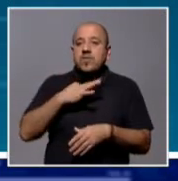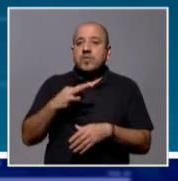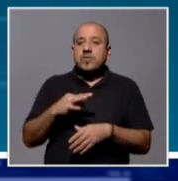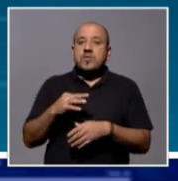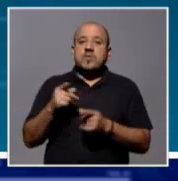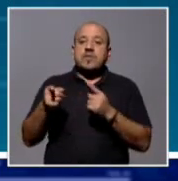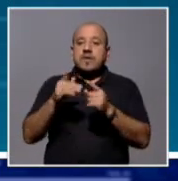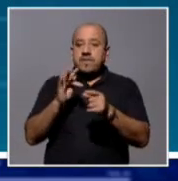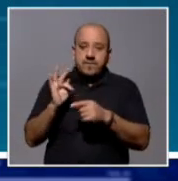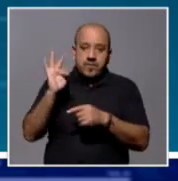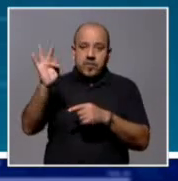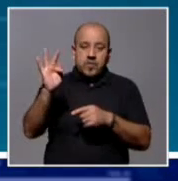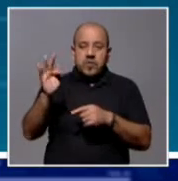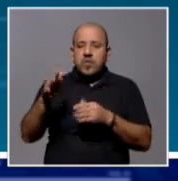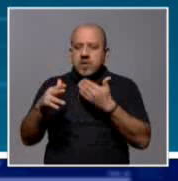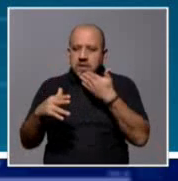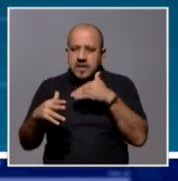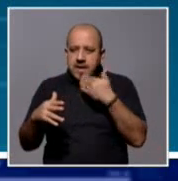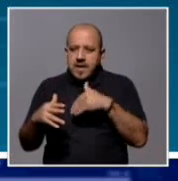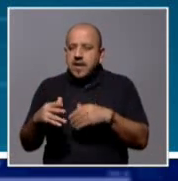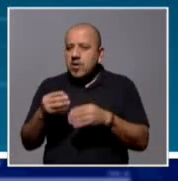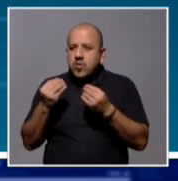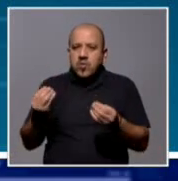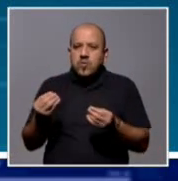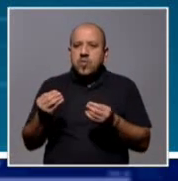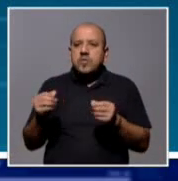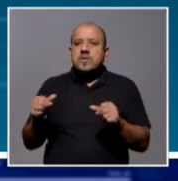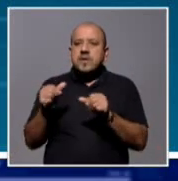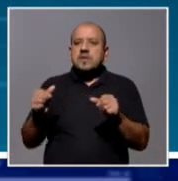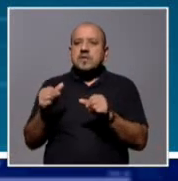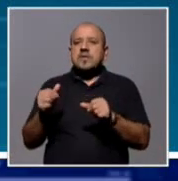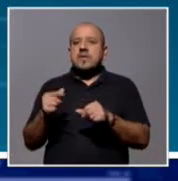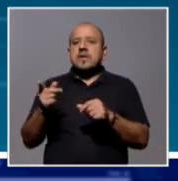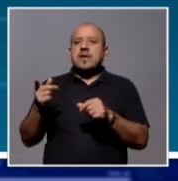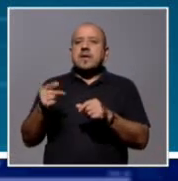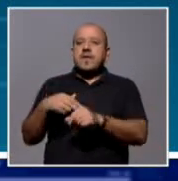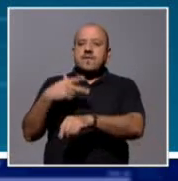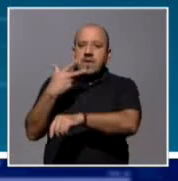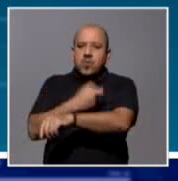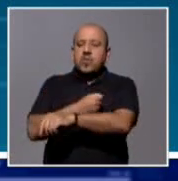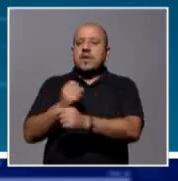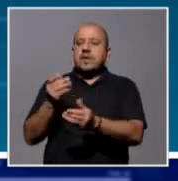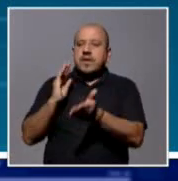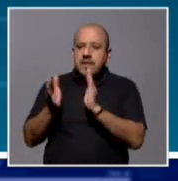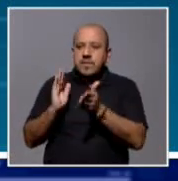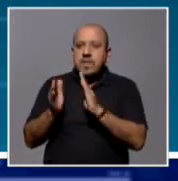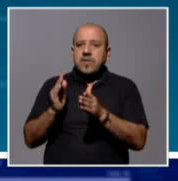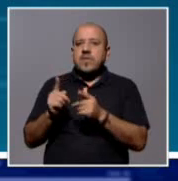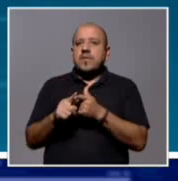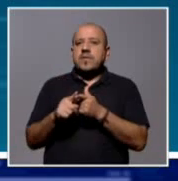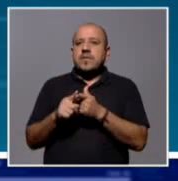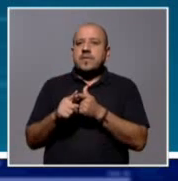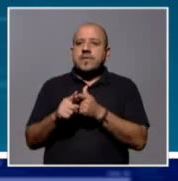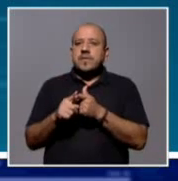claro, para el futuro, entender cómo se comportará vacunas, medicamentos, tratamientos en la población,